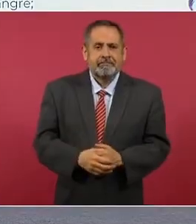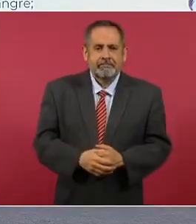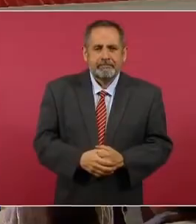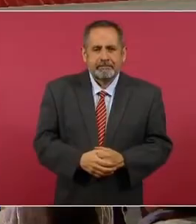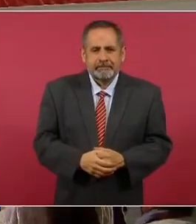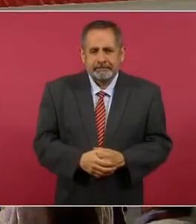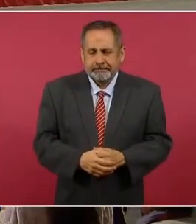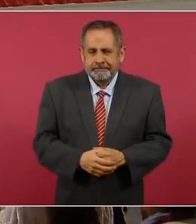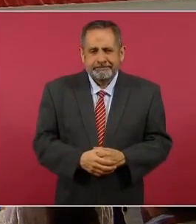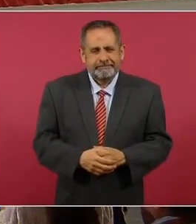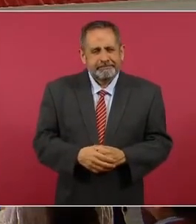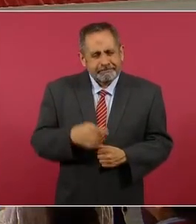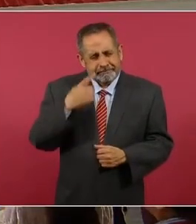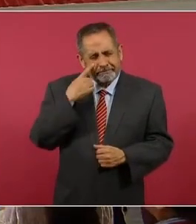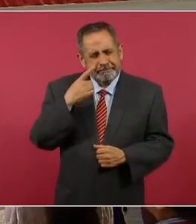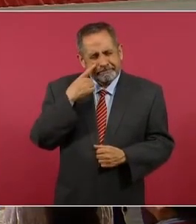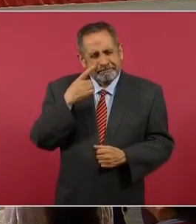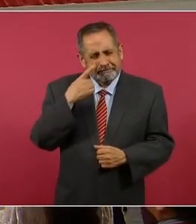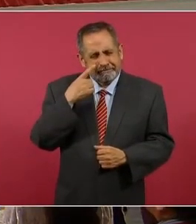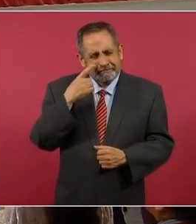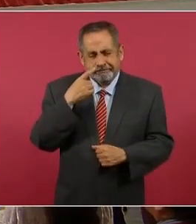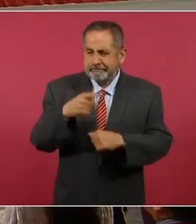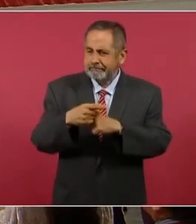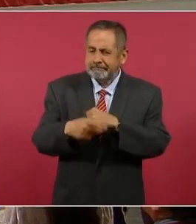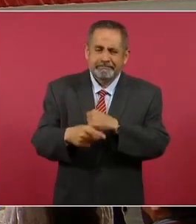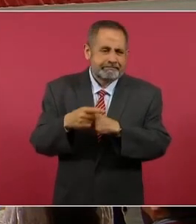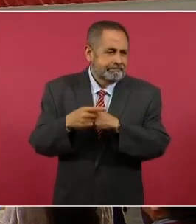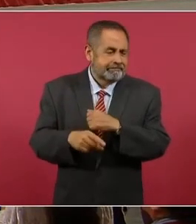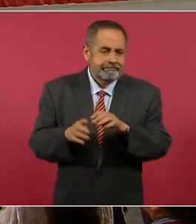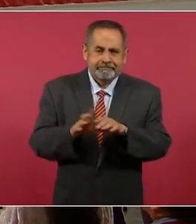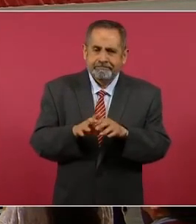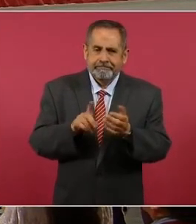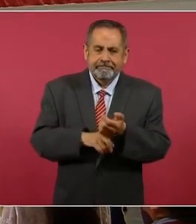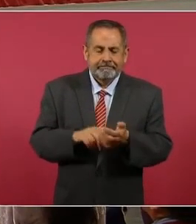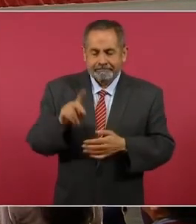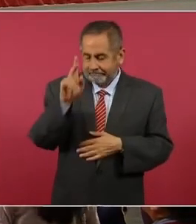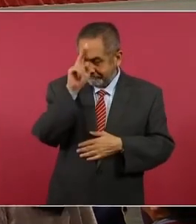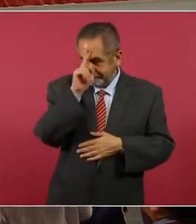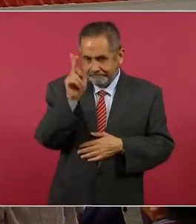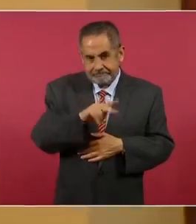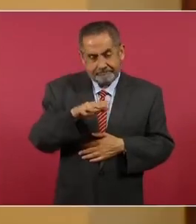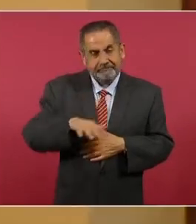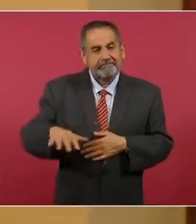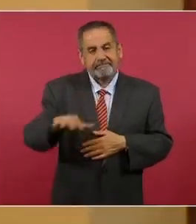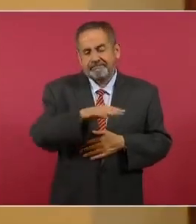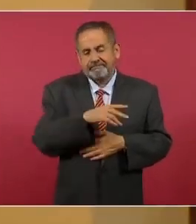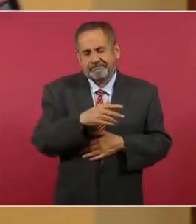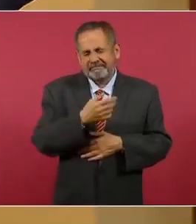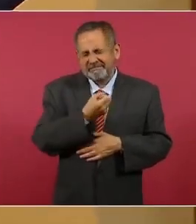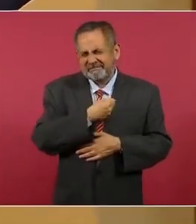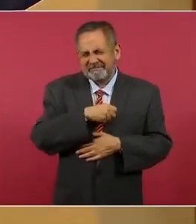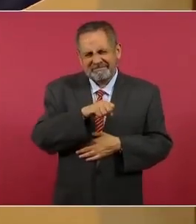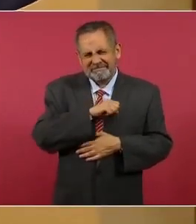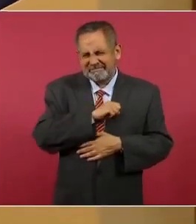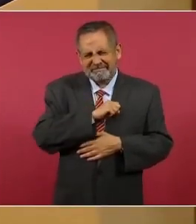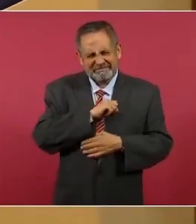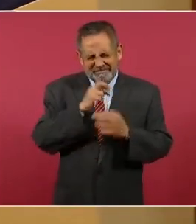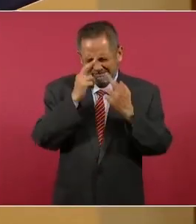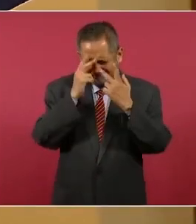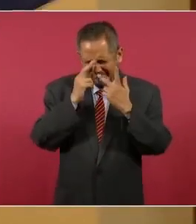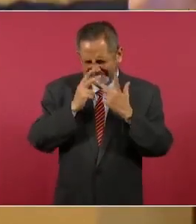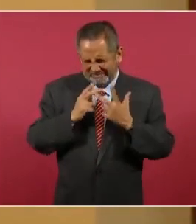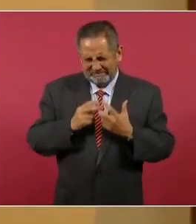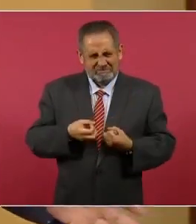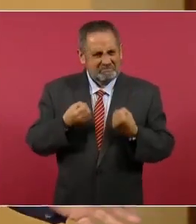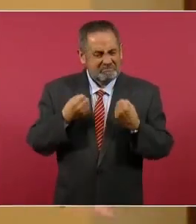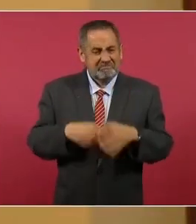supuesto, tiene graves consecuencias, causa grandes estragos en la salud de las personas. Algunos de los